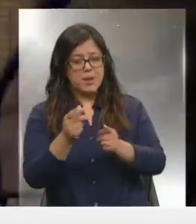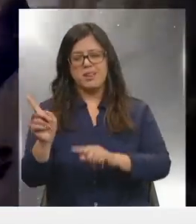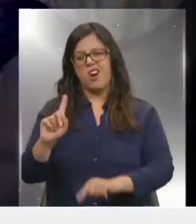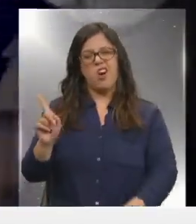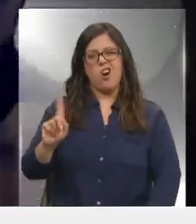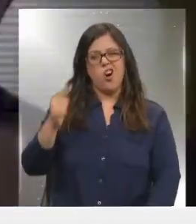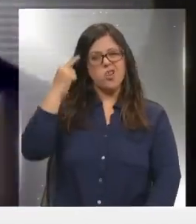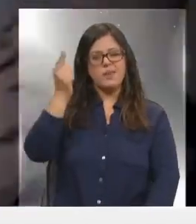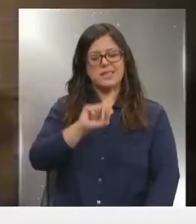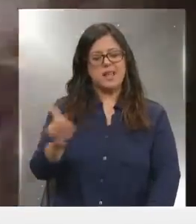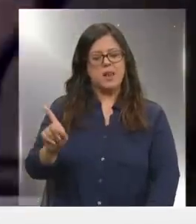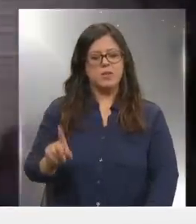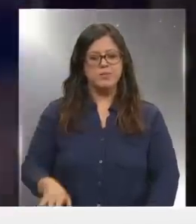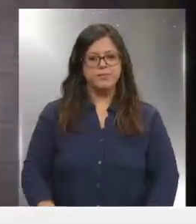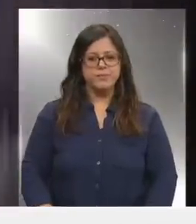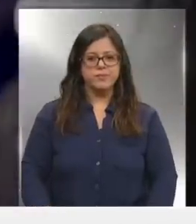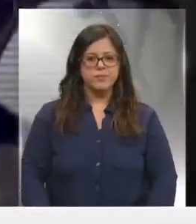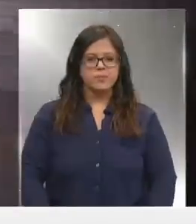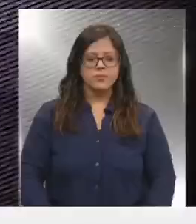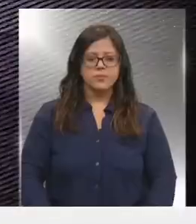No.